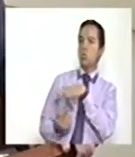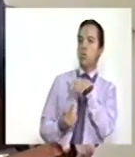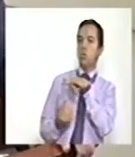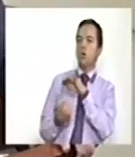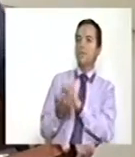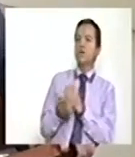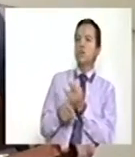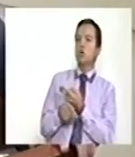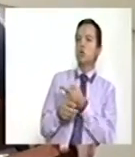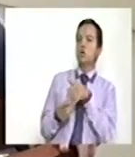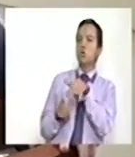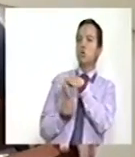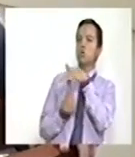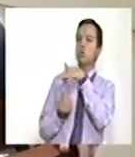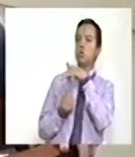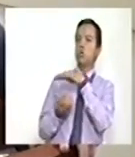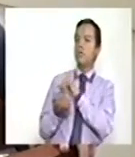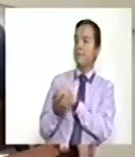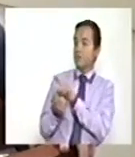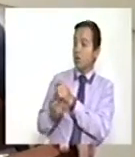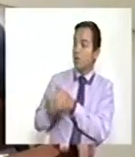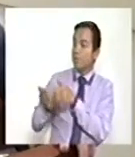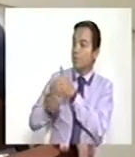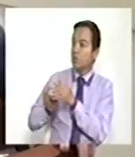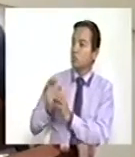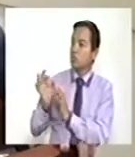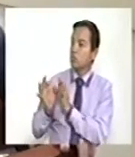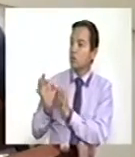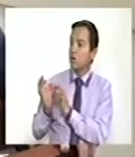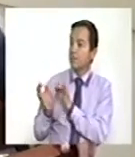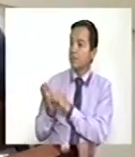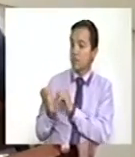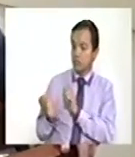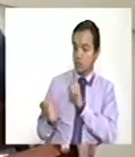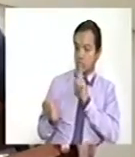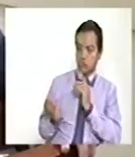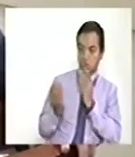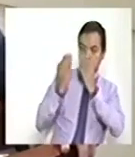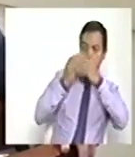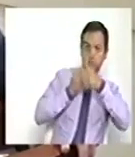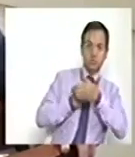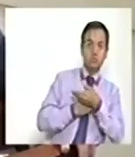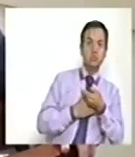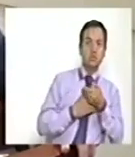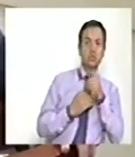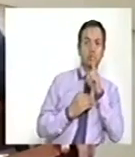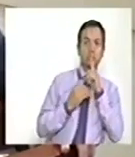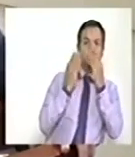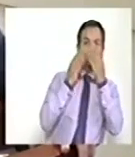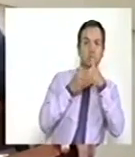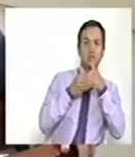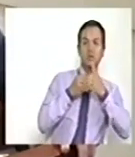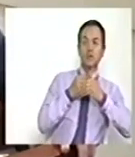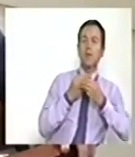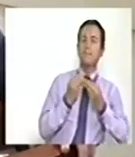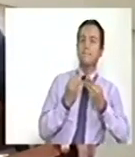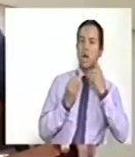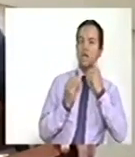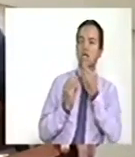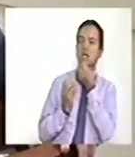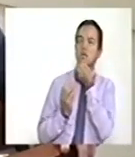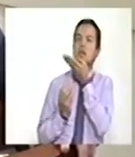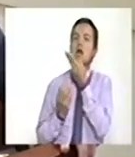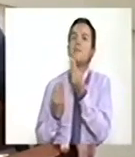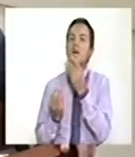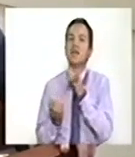estos procesos sometidos a reserva sumarial para sacar un provecho, como ya